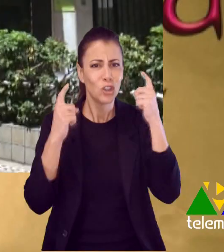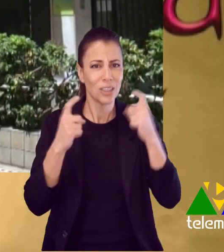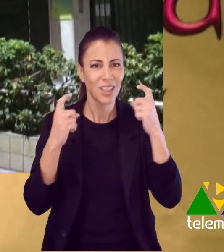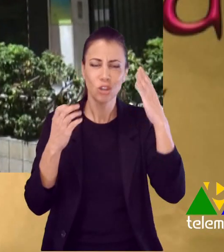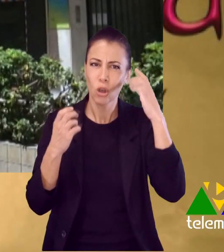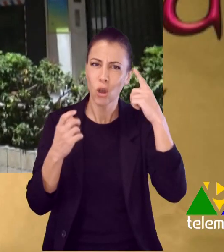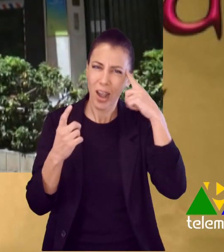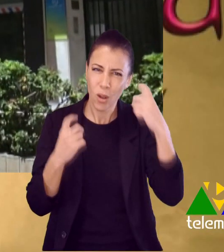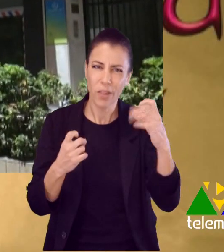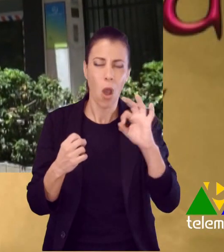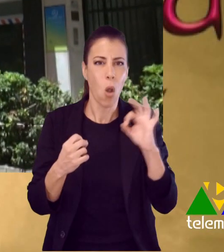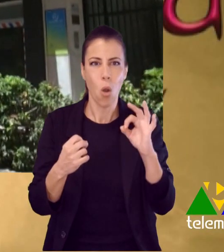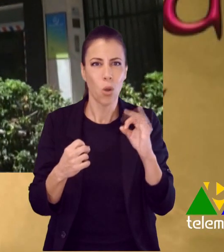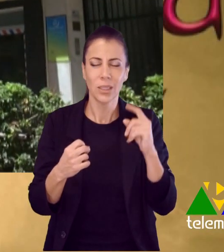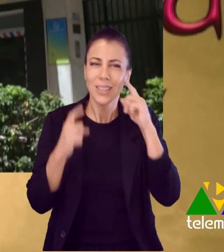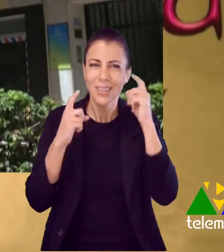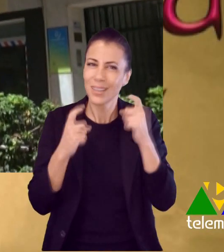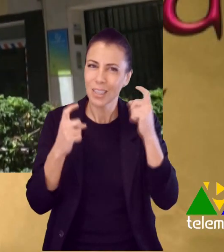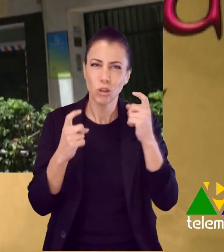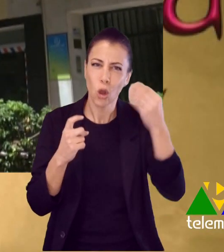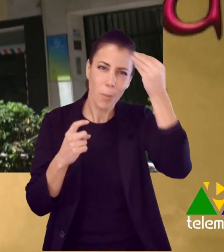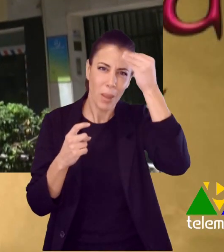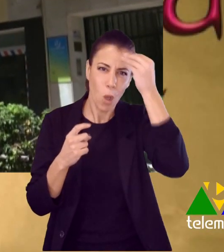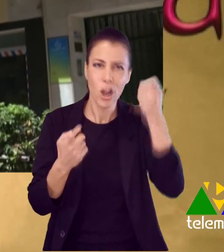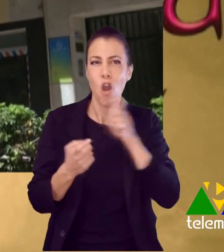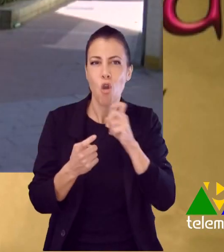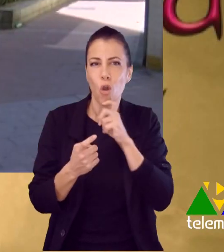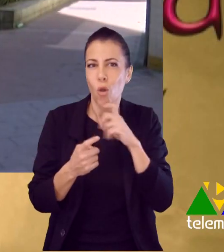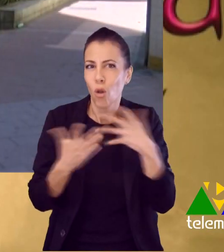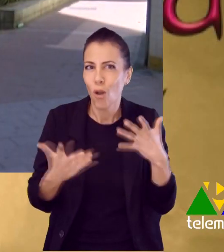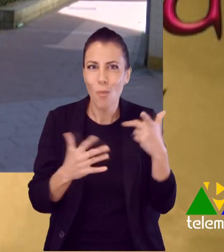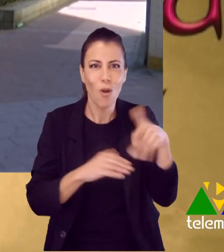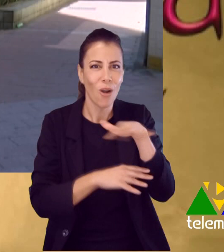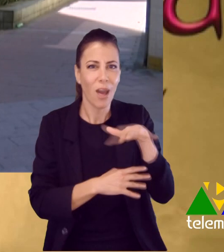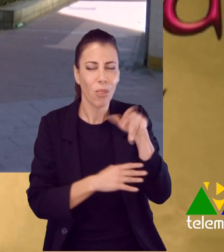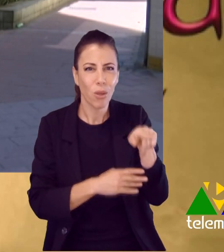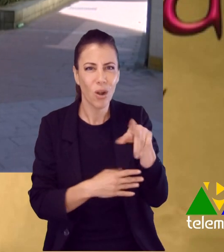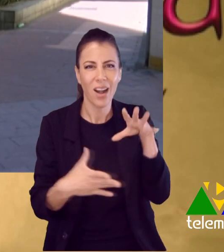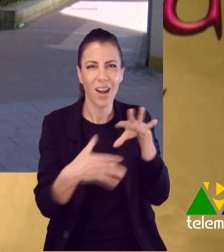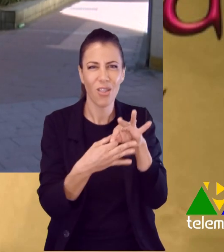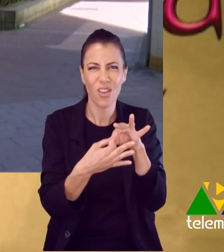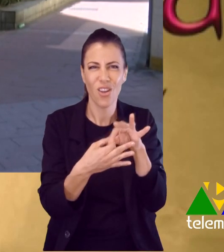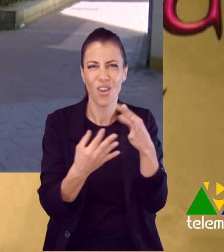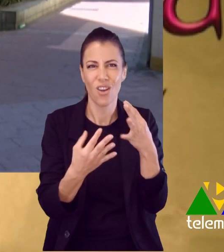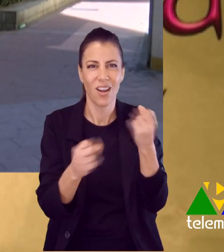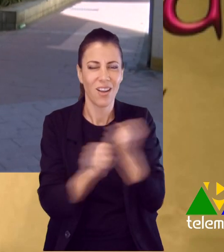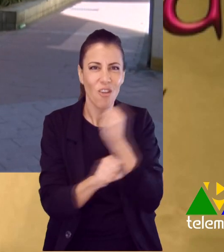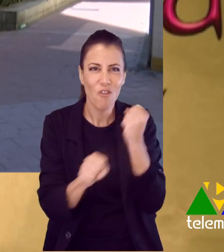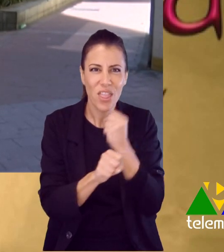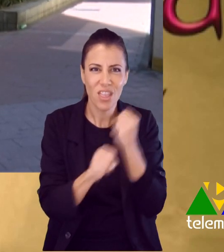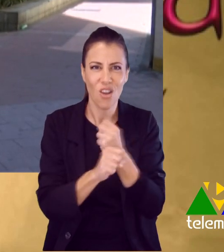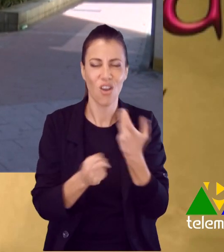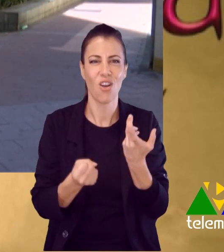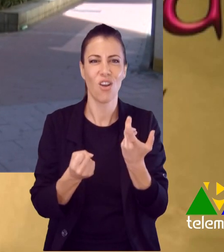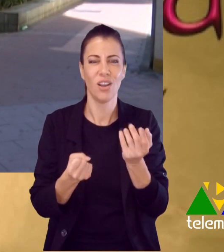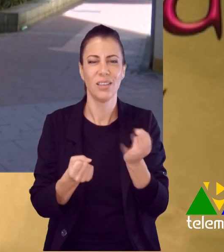rememorar o evocar, mejor dicho, en la memoria cómo sería esa zona, un poco hervidero de